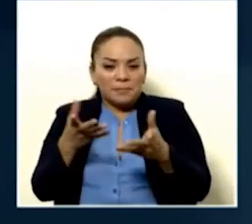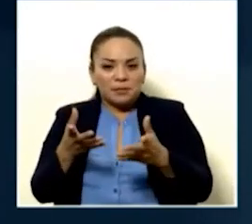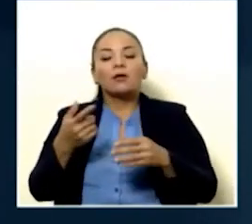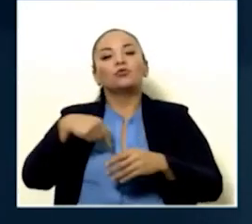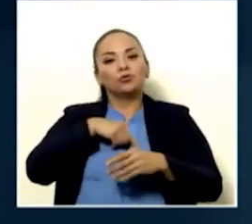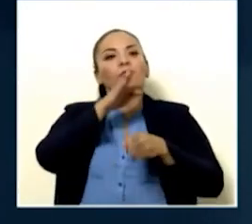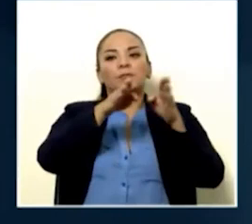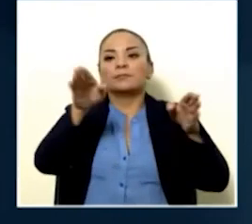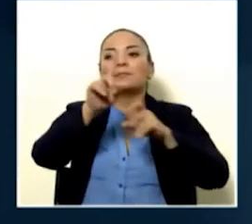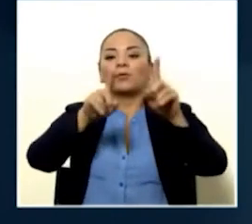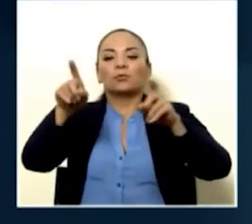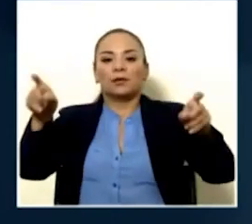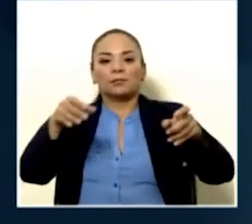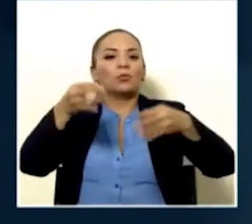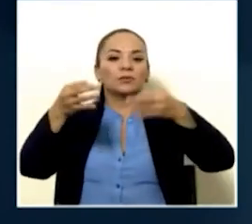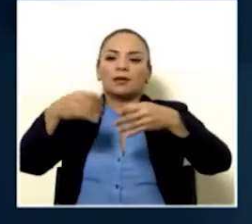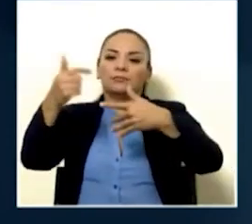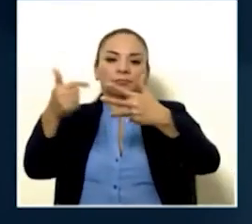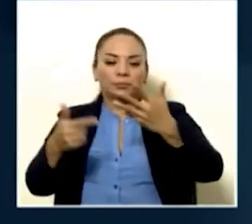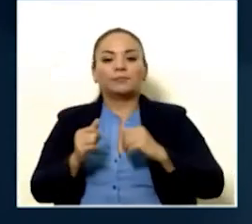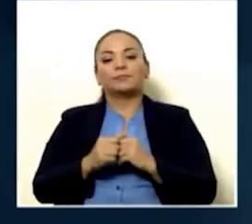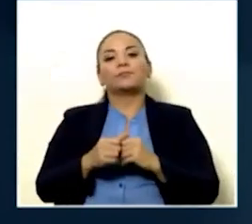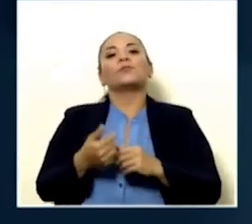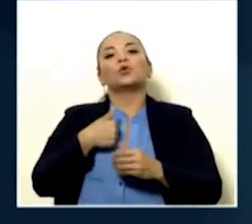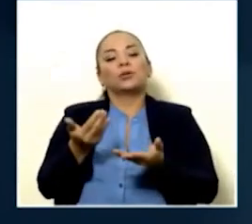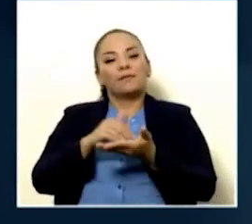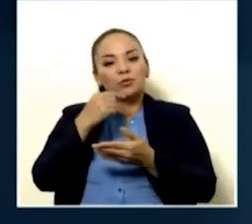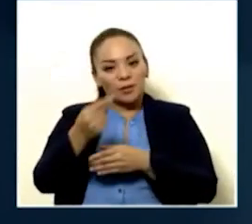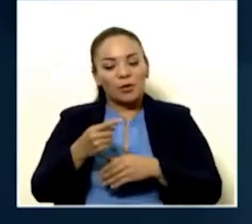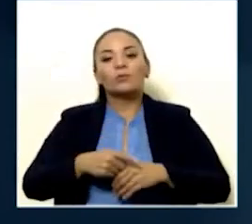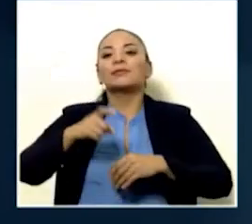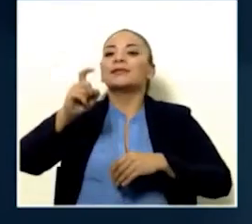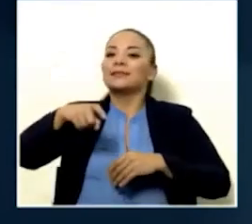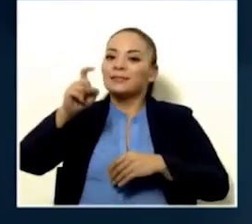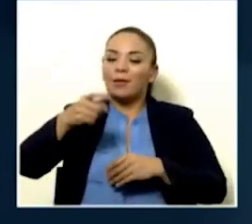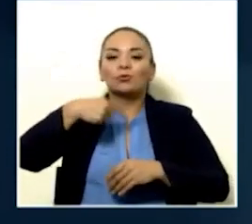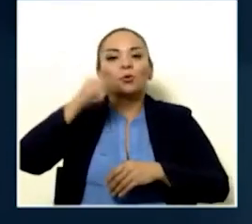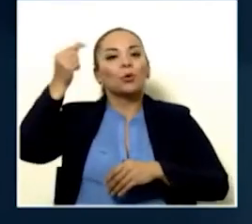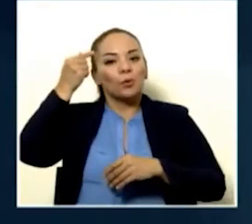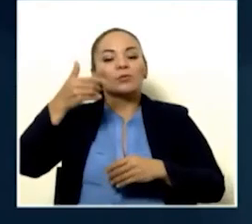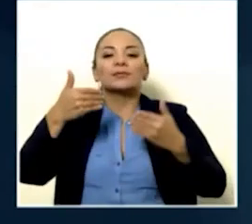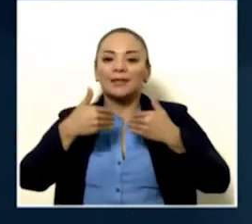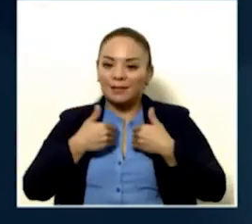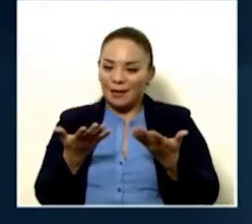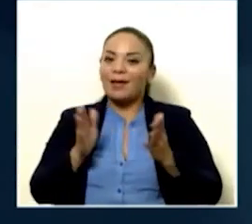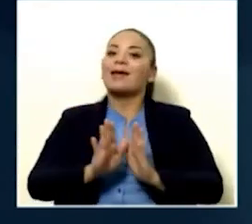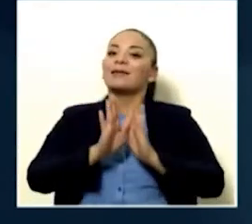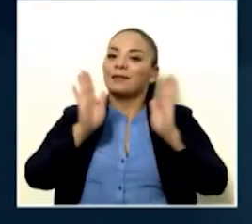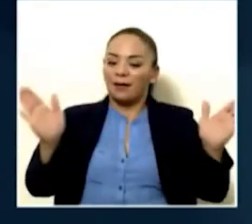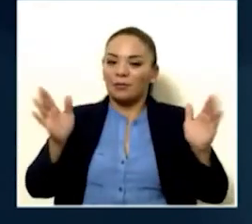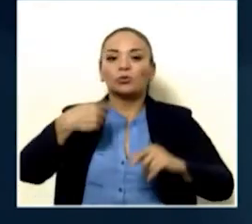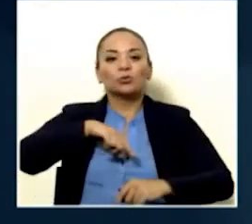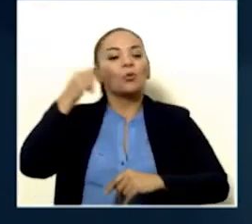preguntamos a las diferentes instancias judiciales, etcétera, etcétera. Y ahí insisto yo de nuevo, necesitamos como Estado tener, y aquí voy en general,